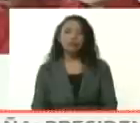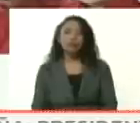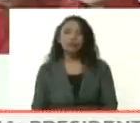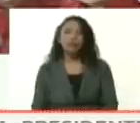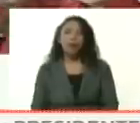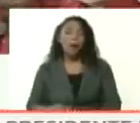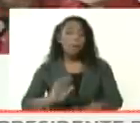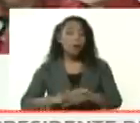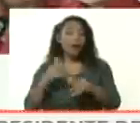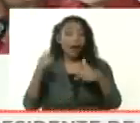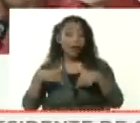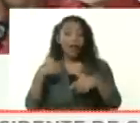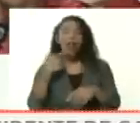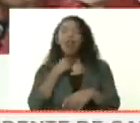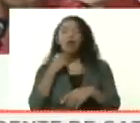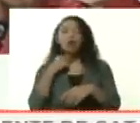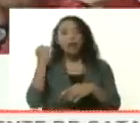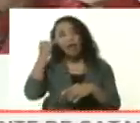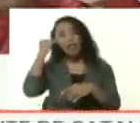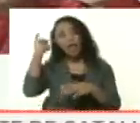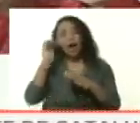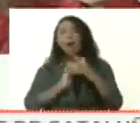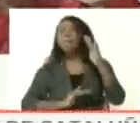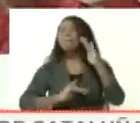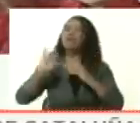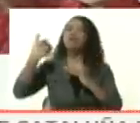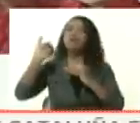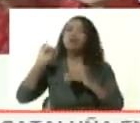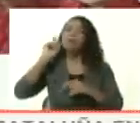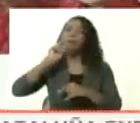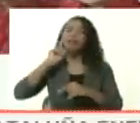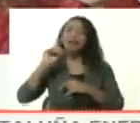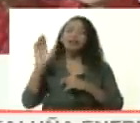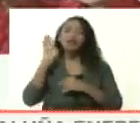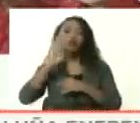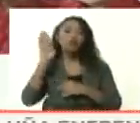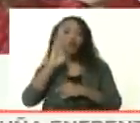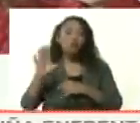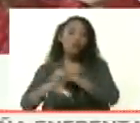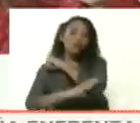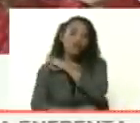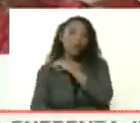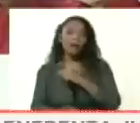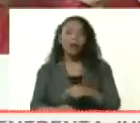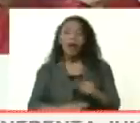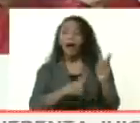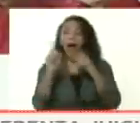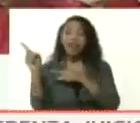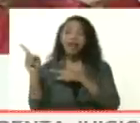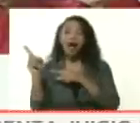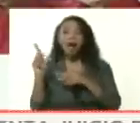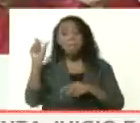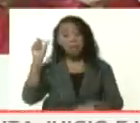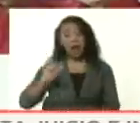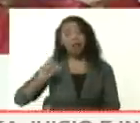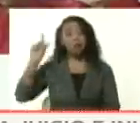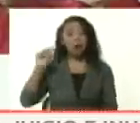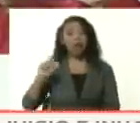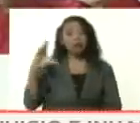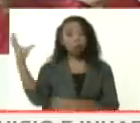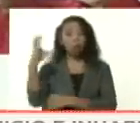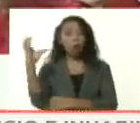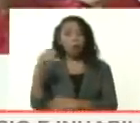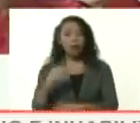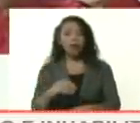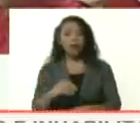Porque aquí le gusta especular, ¿ves? Es la especulación. Y allá ponen ofertas. ¿Tú has visto aquí alguna oferta de esas?